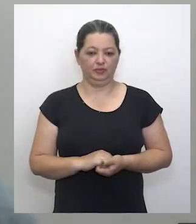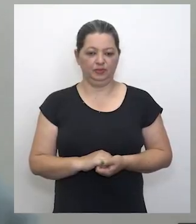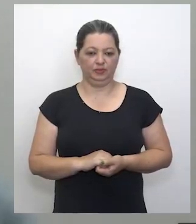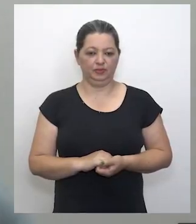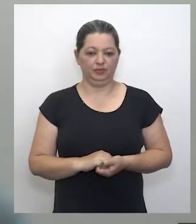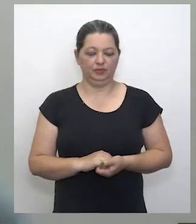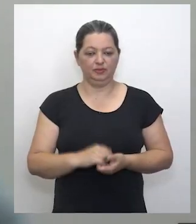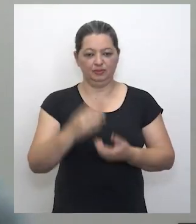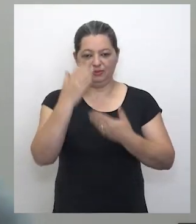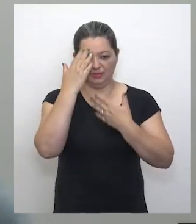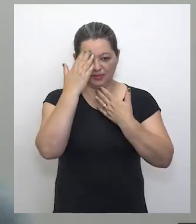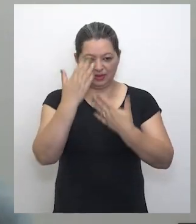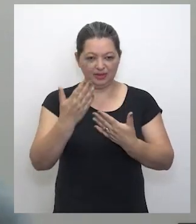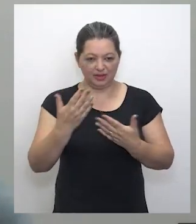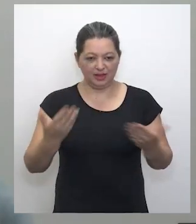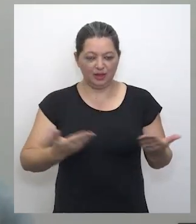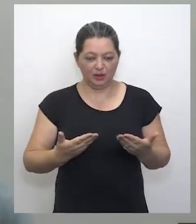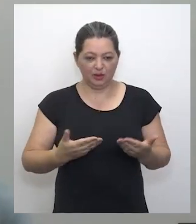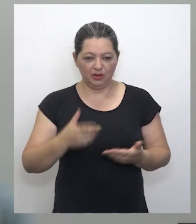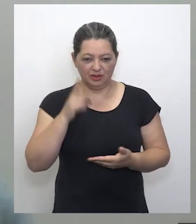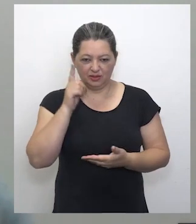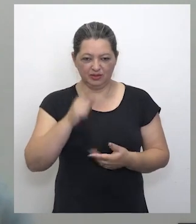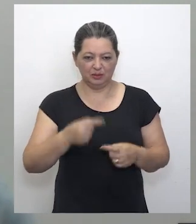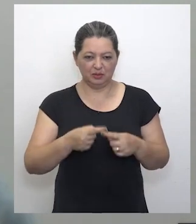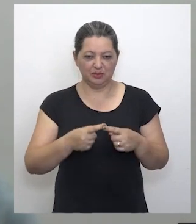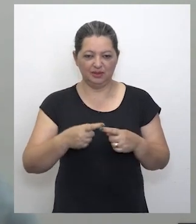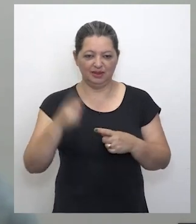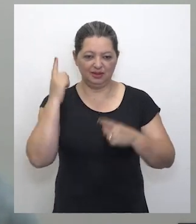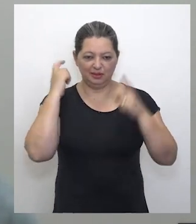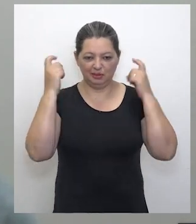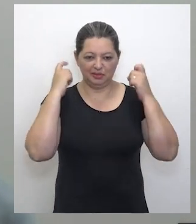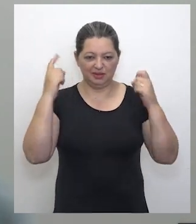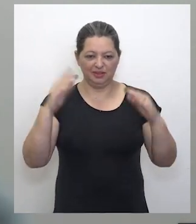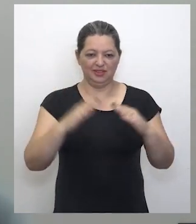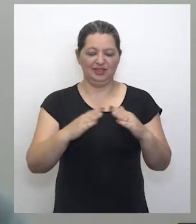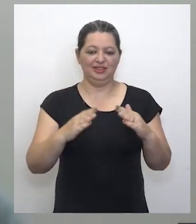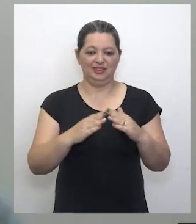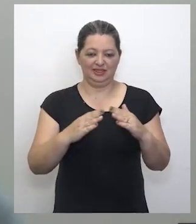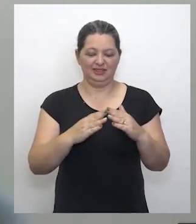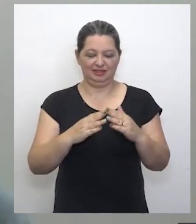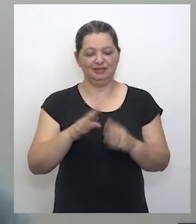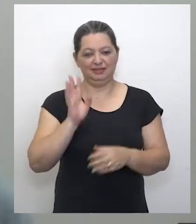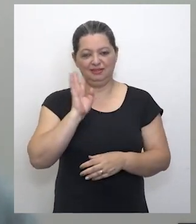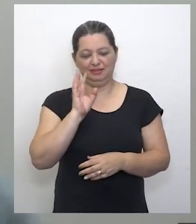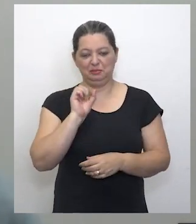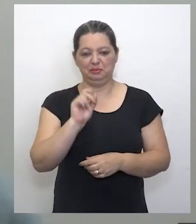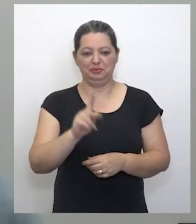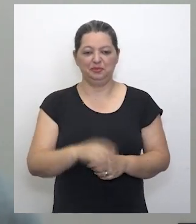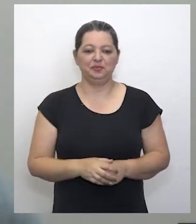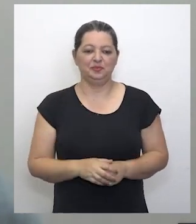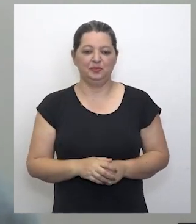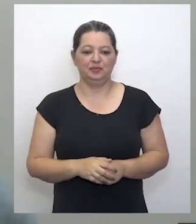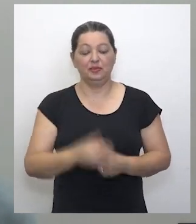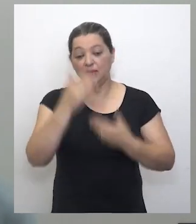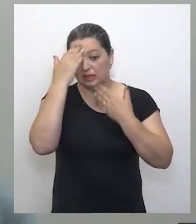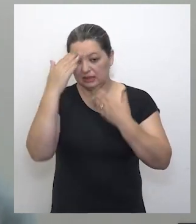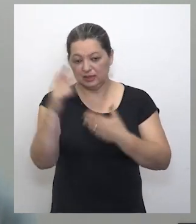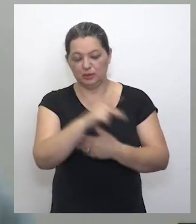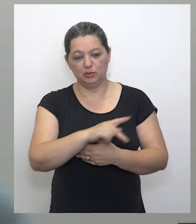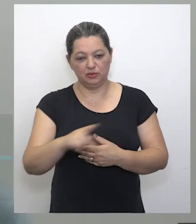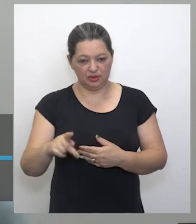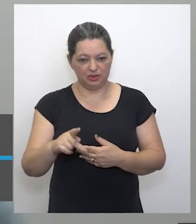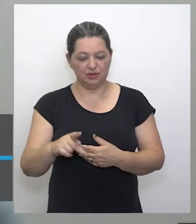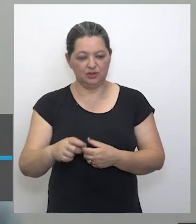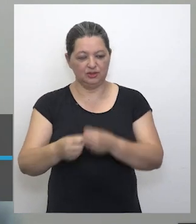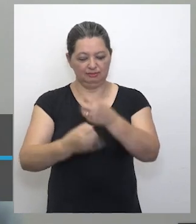Agradecer. Tá dando para me ouvir agora? Porque tá um barulho aqui em casa. Ai, tão legal. Queria agradecer aos professores que estão aqui contribuindo